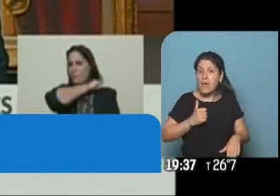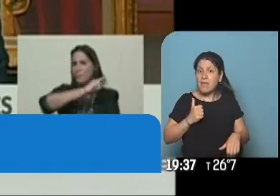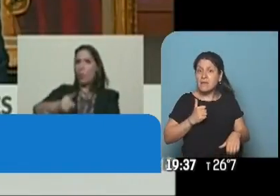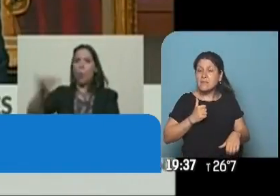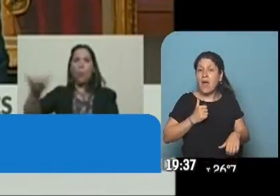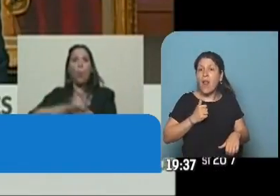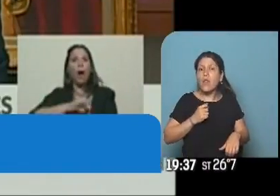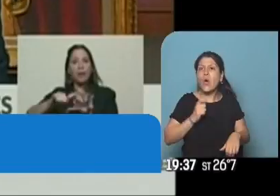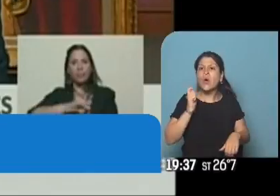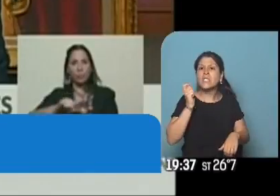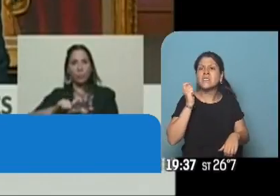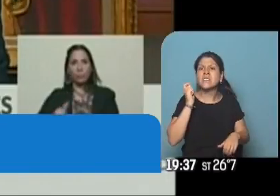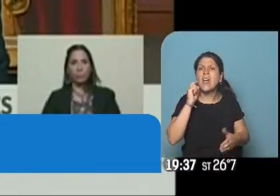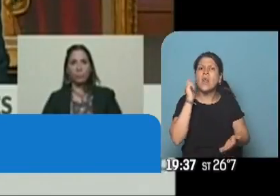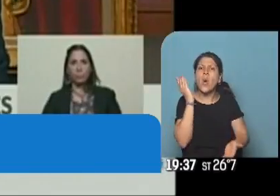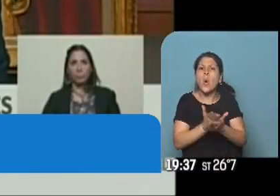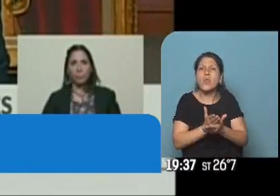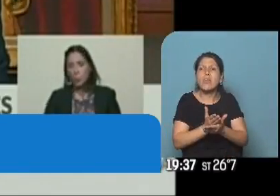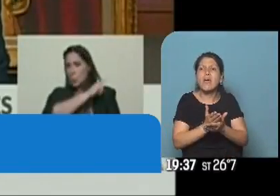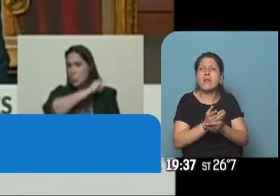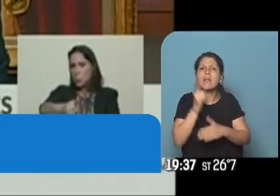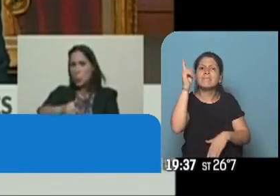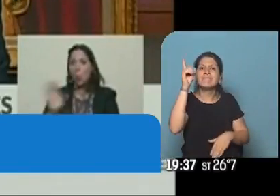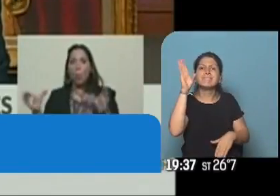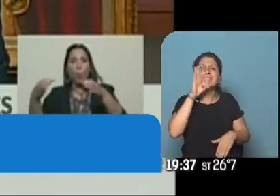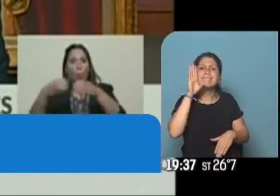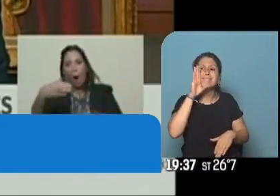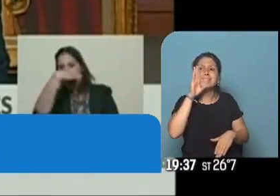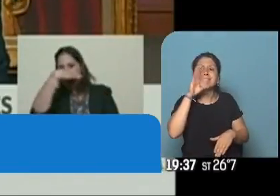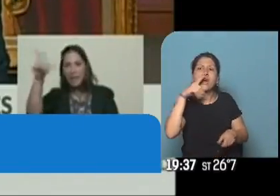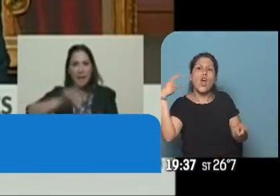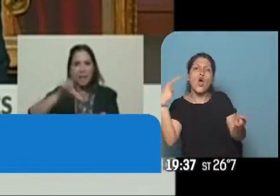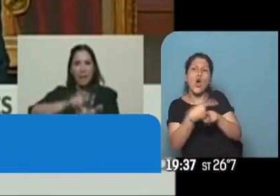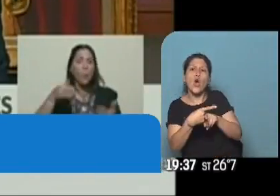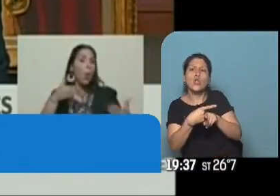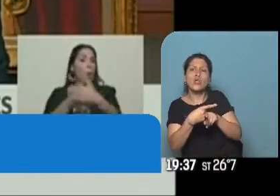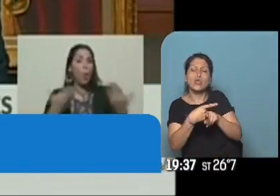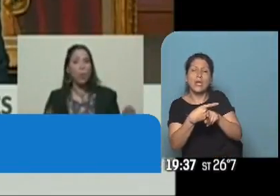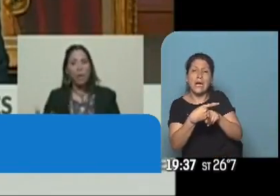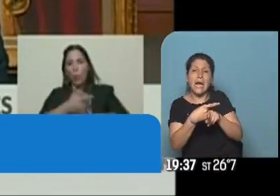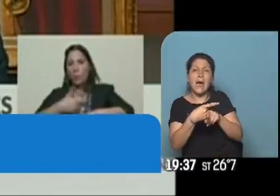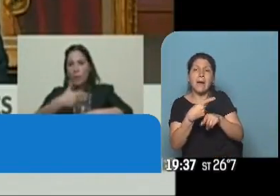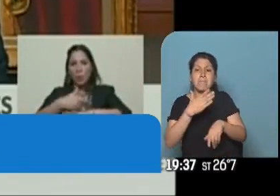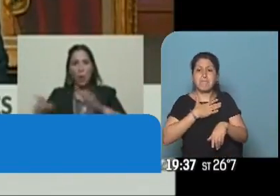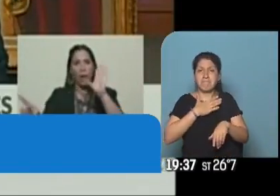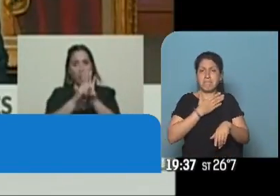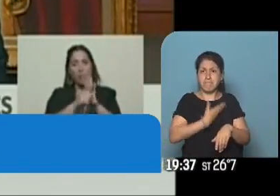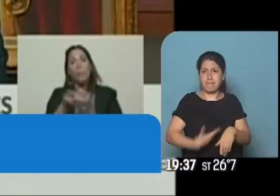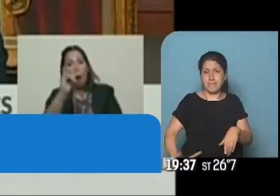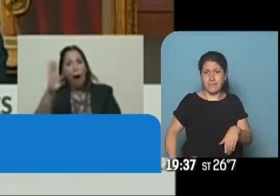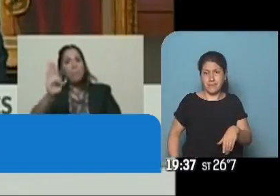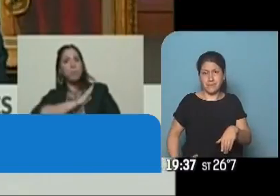Washington, ordenado desde el Cartel de Lima contra el gobierno legítimo y constitucional que yo presido.